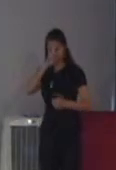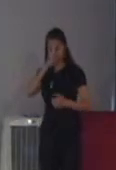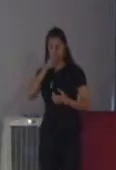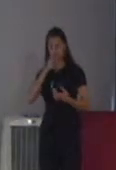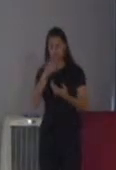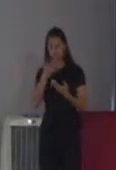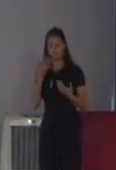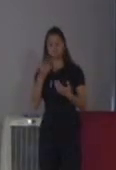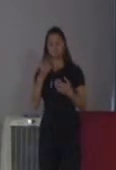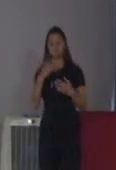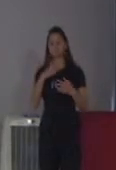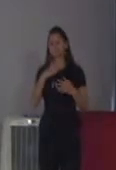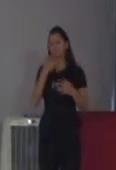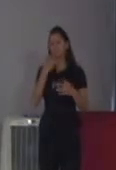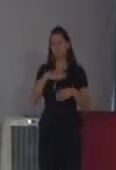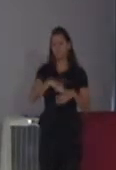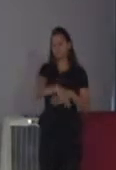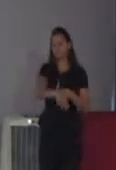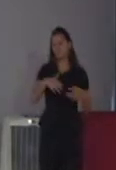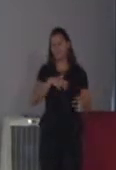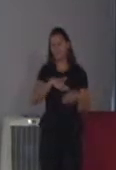etcétera, etcétera,